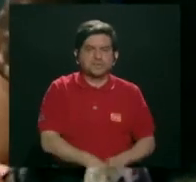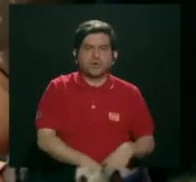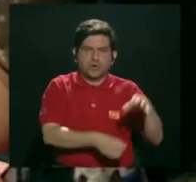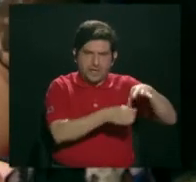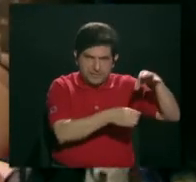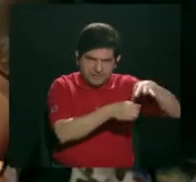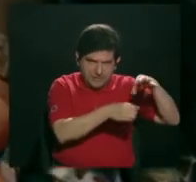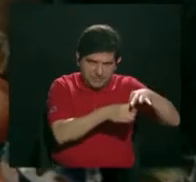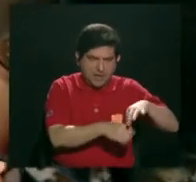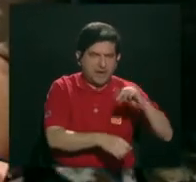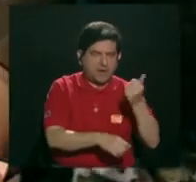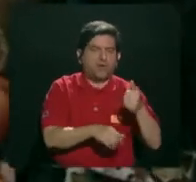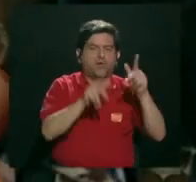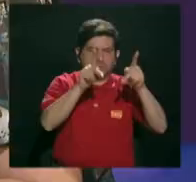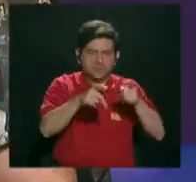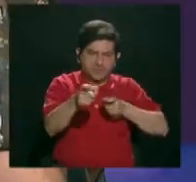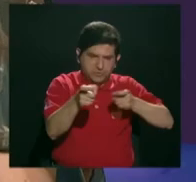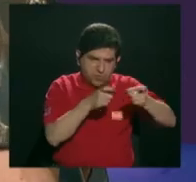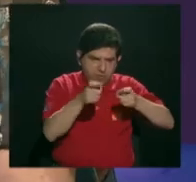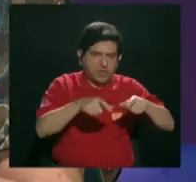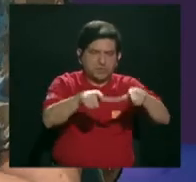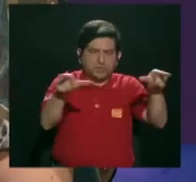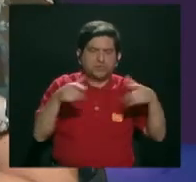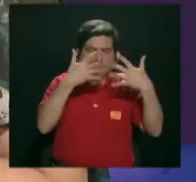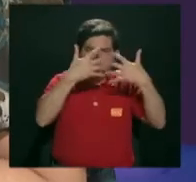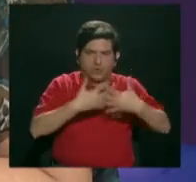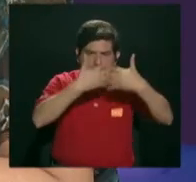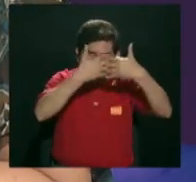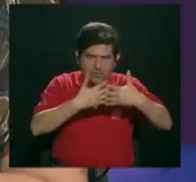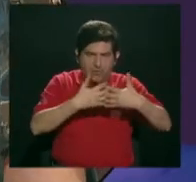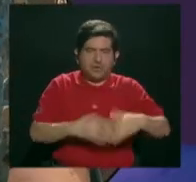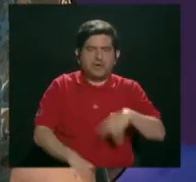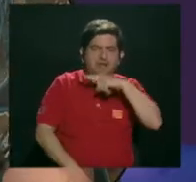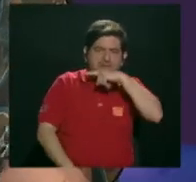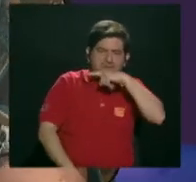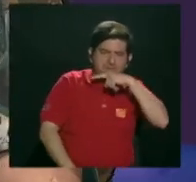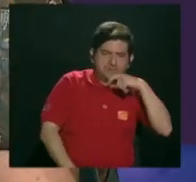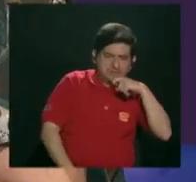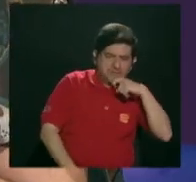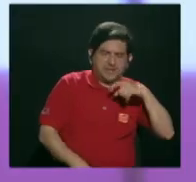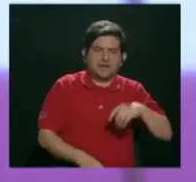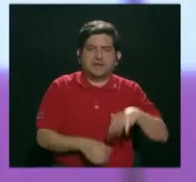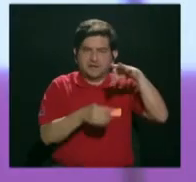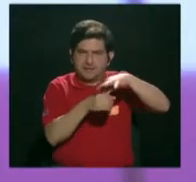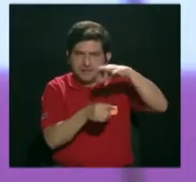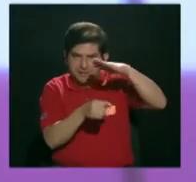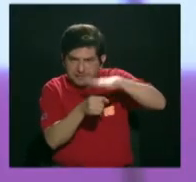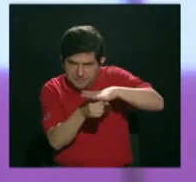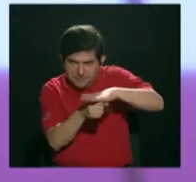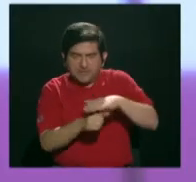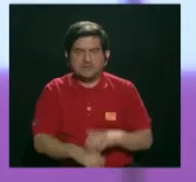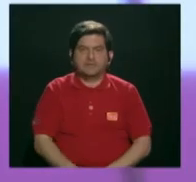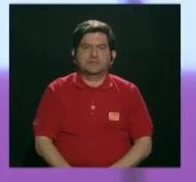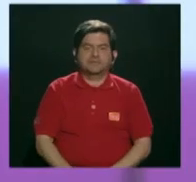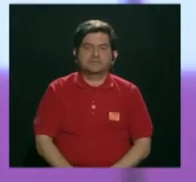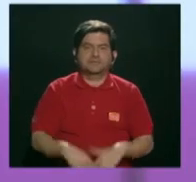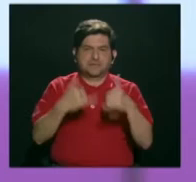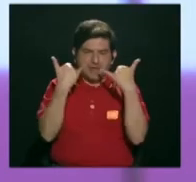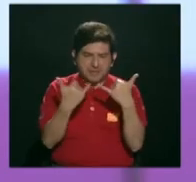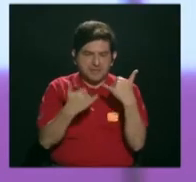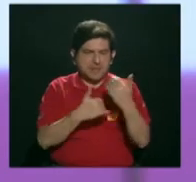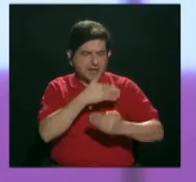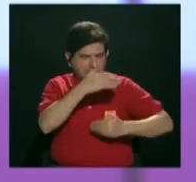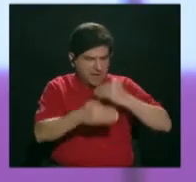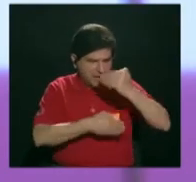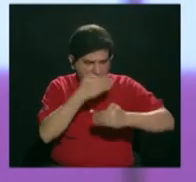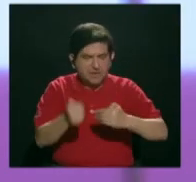sembrando, otras mujeres manejando la planta, el secado de los granos, en la